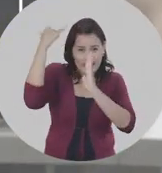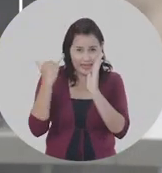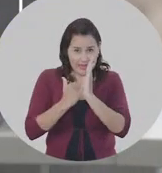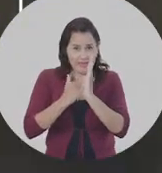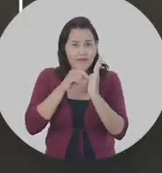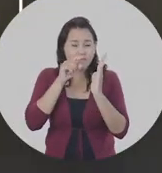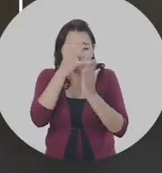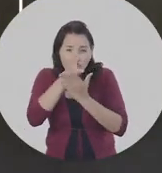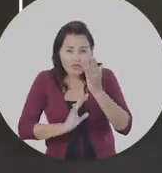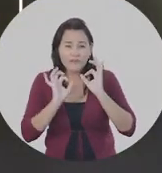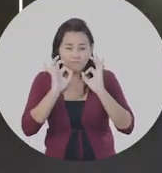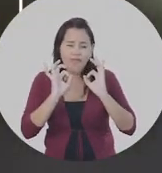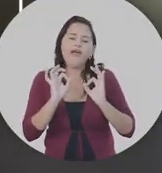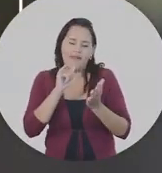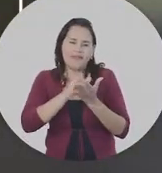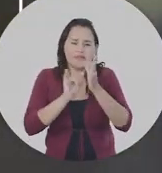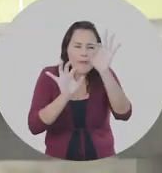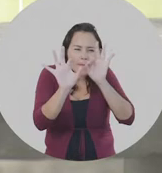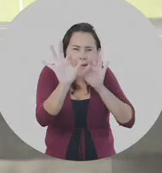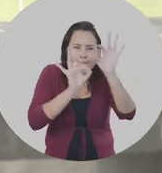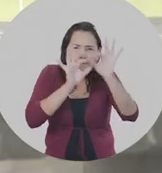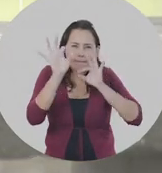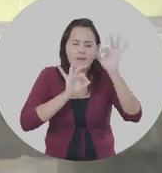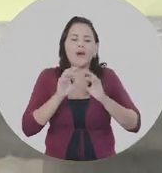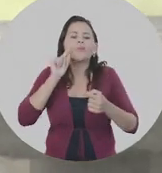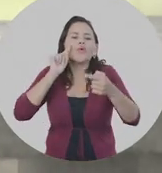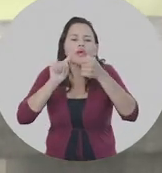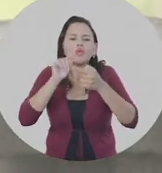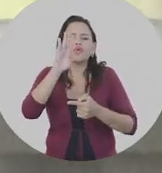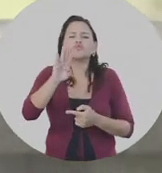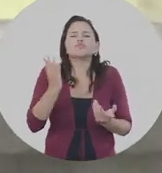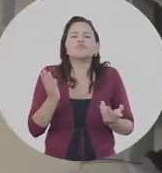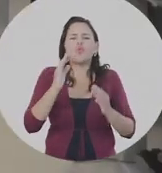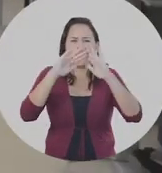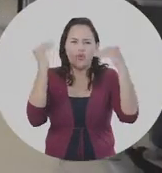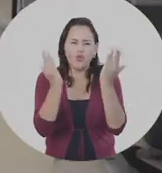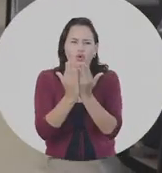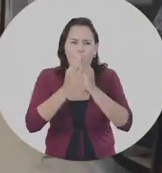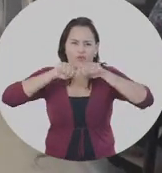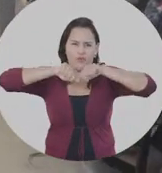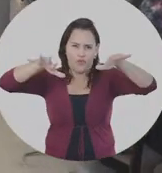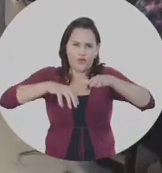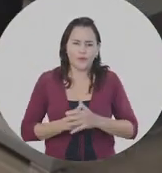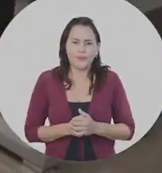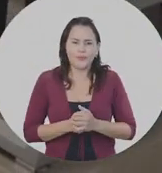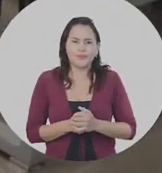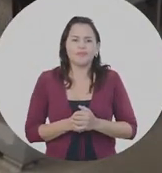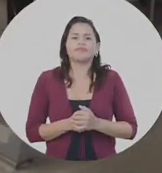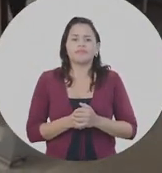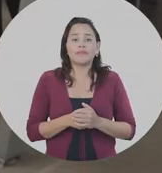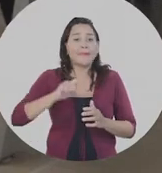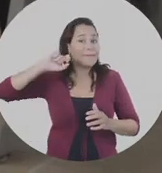11, pertenecientes a las instituciones educativas oficiales de los municipios no certificados del